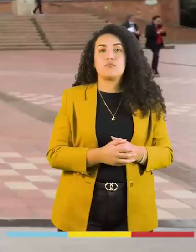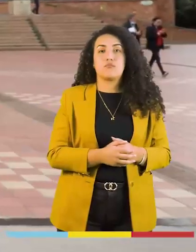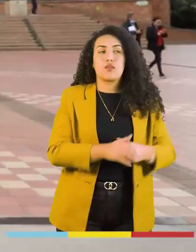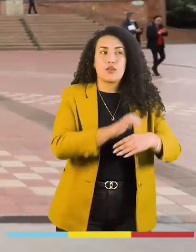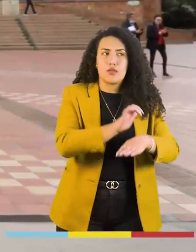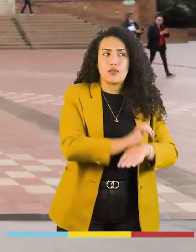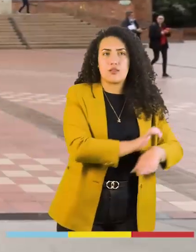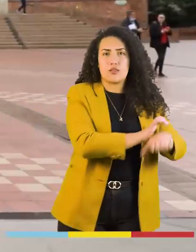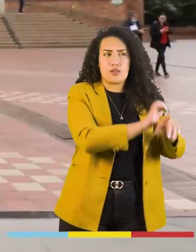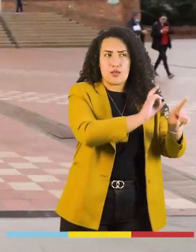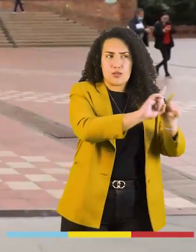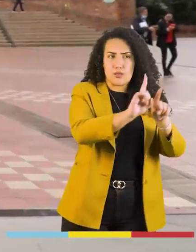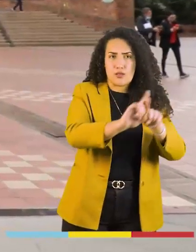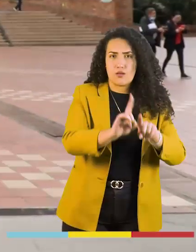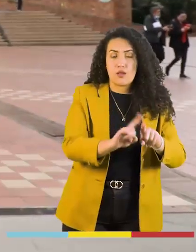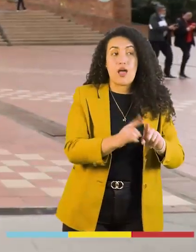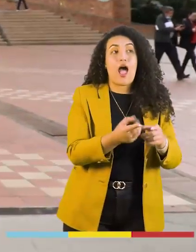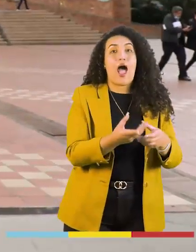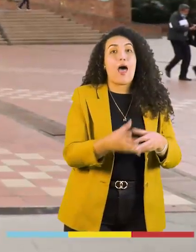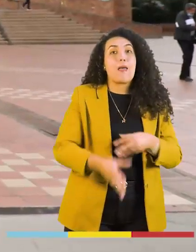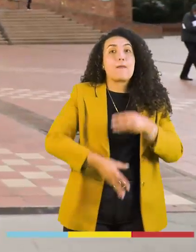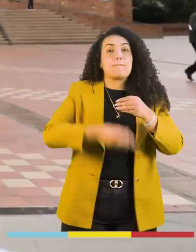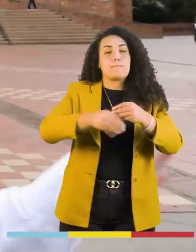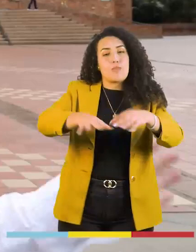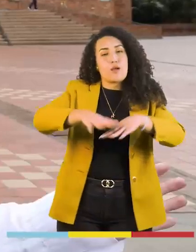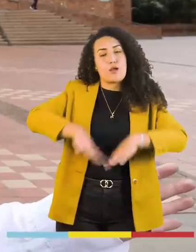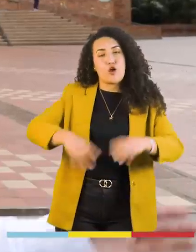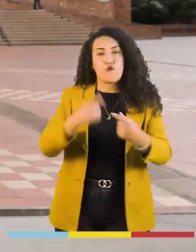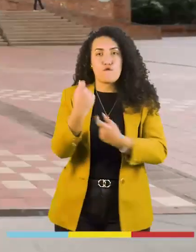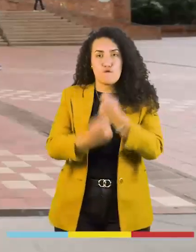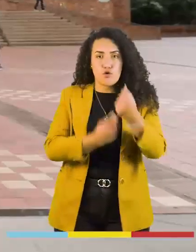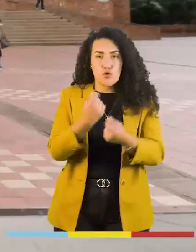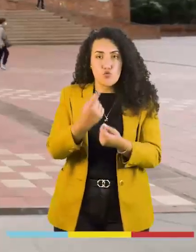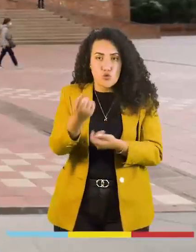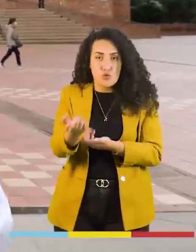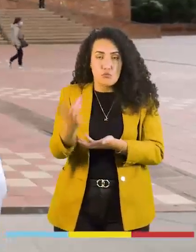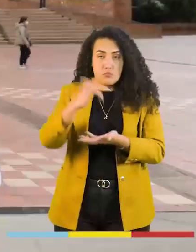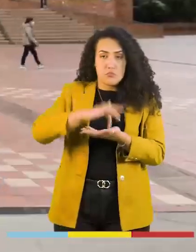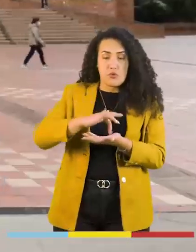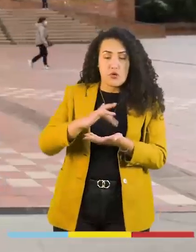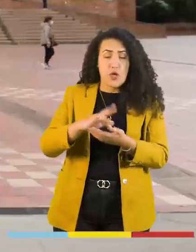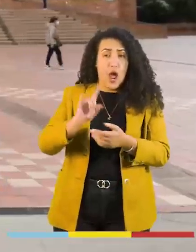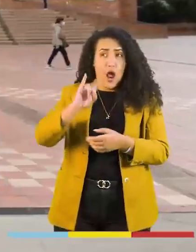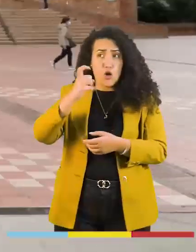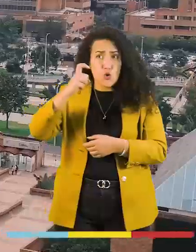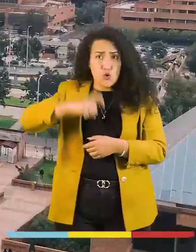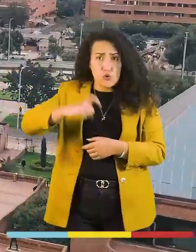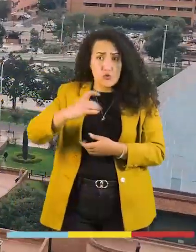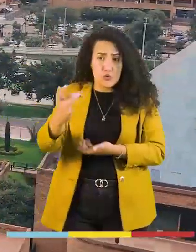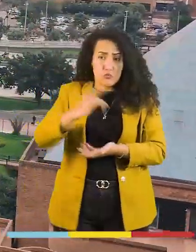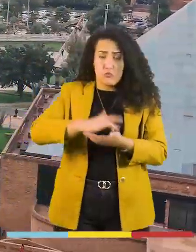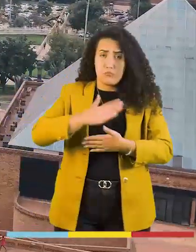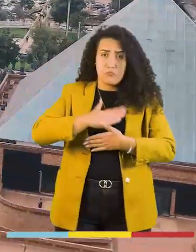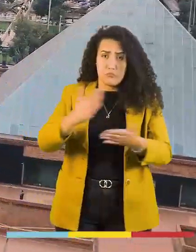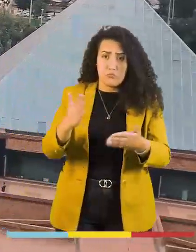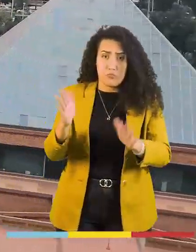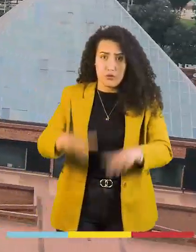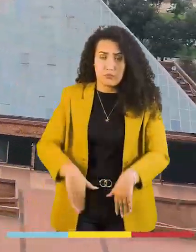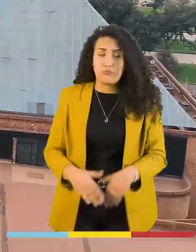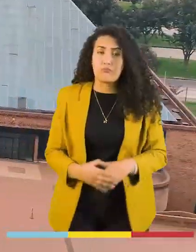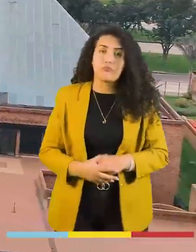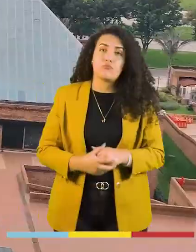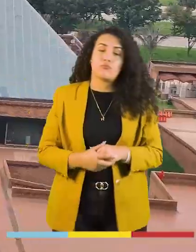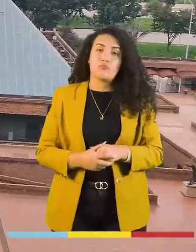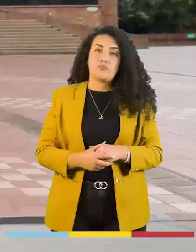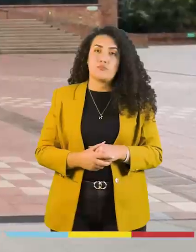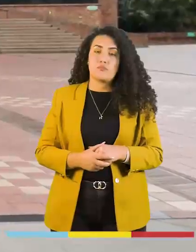ubicar entidades como Pensión y Agencia de Comercialización, además de haber un sector financiero donde pueden venir a visitar la gobernación y hacer